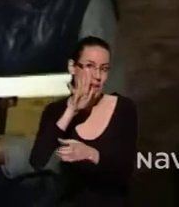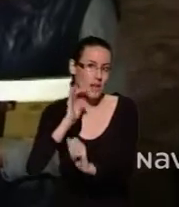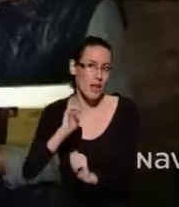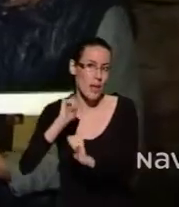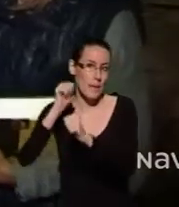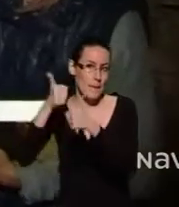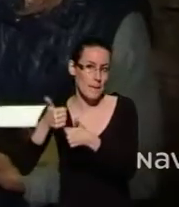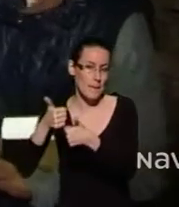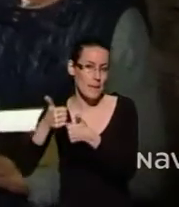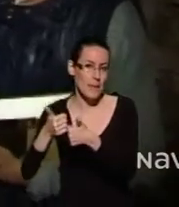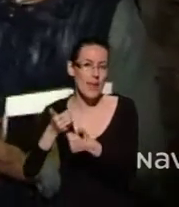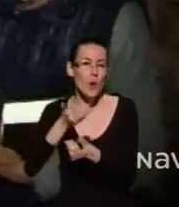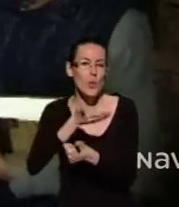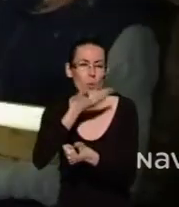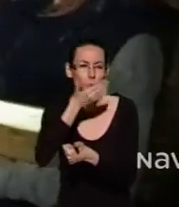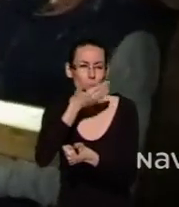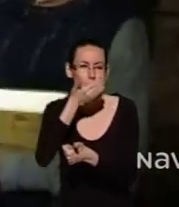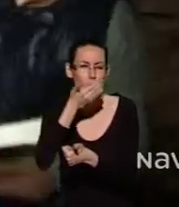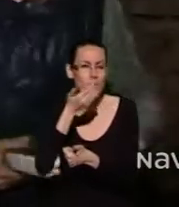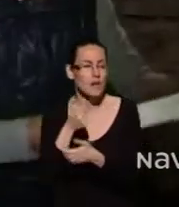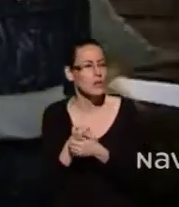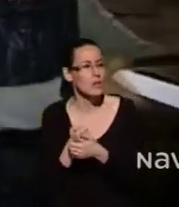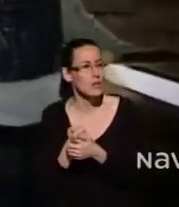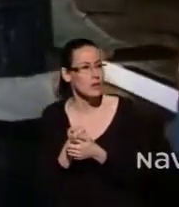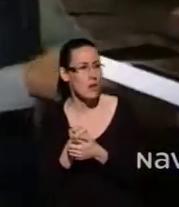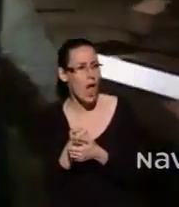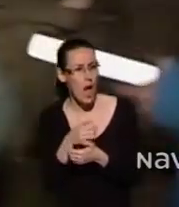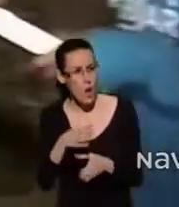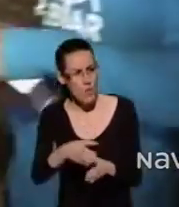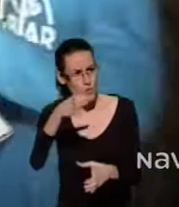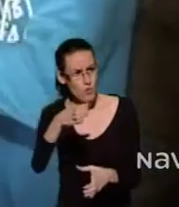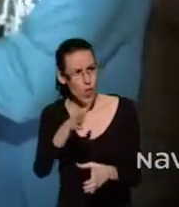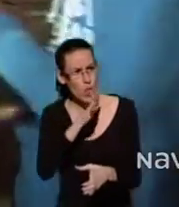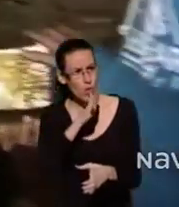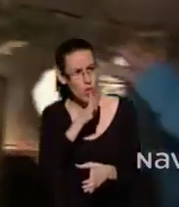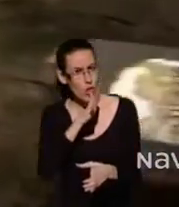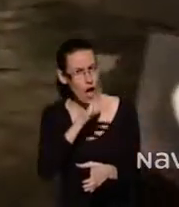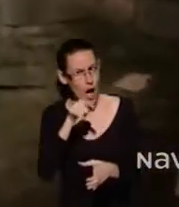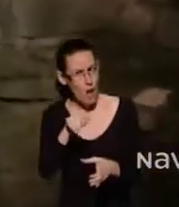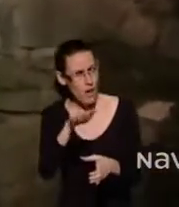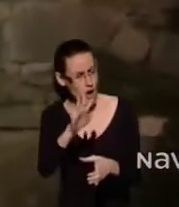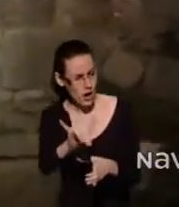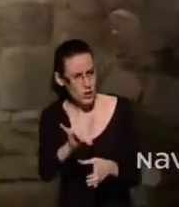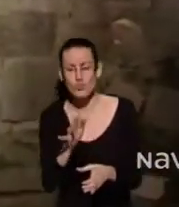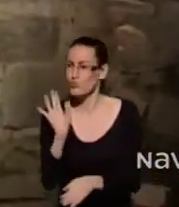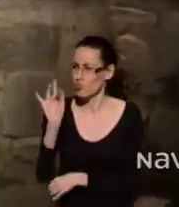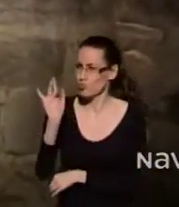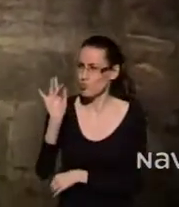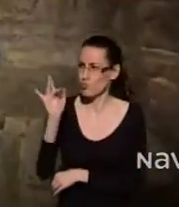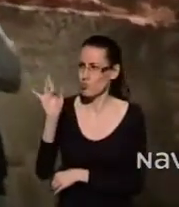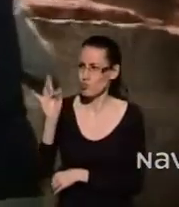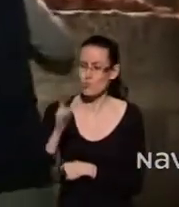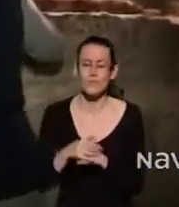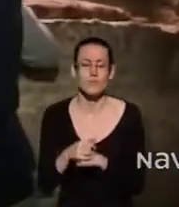segunda prensada que se hacía. Espera, Andrés, ¿hay agua todavía en el pozo? Sí, sí, sí, sí, sí, sí. Voy a contar. Sí, sí. Voy a mirarlo. Oye,